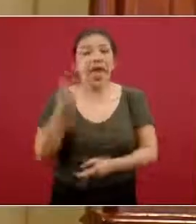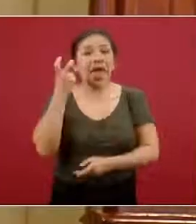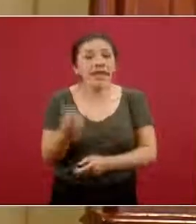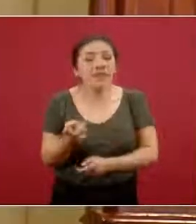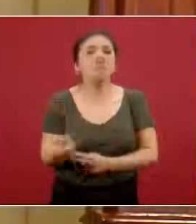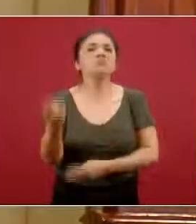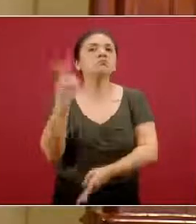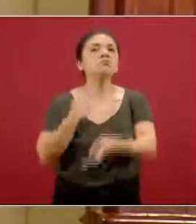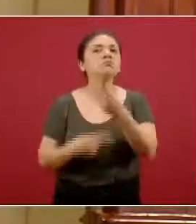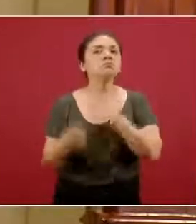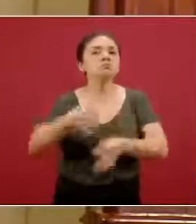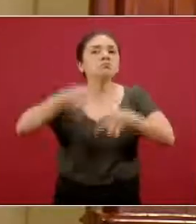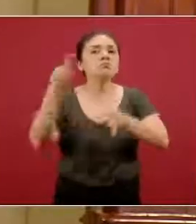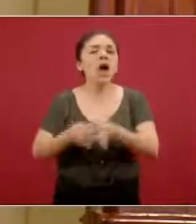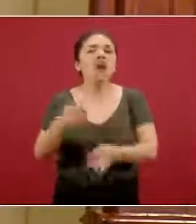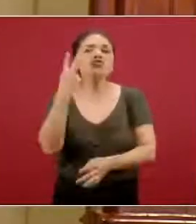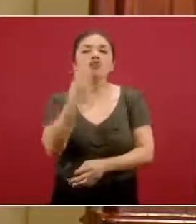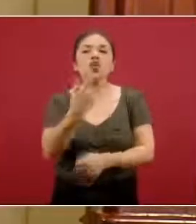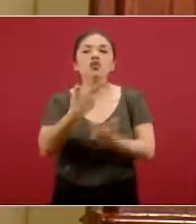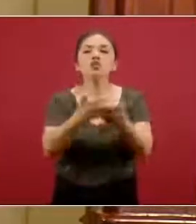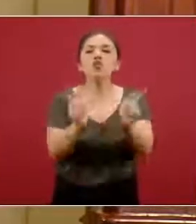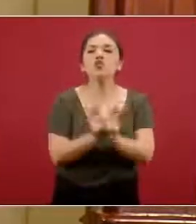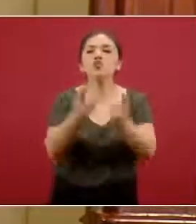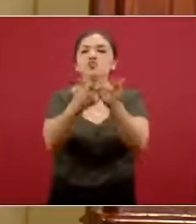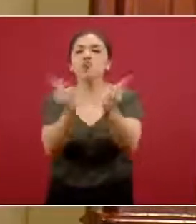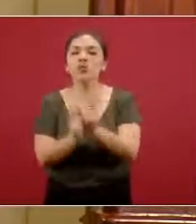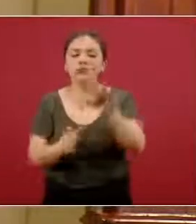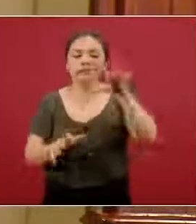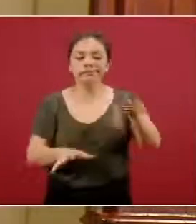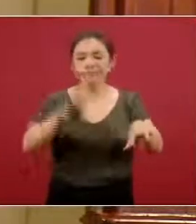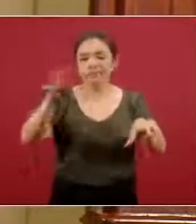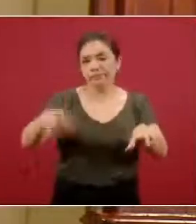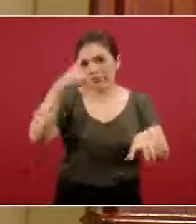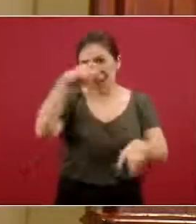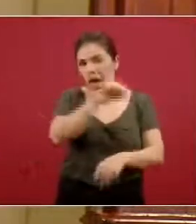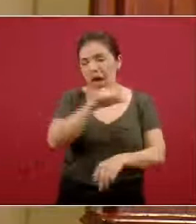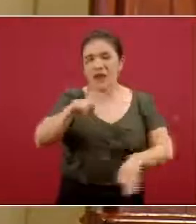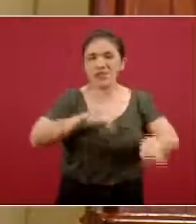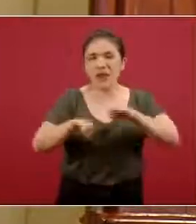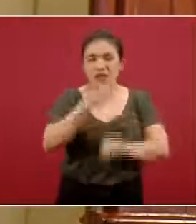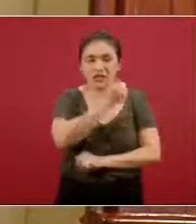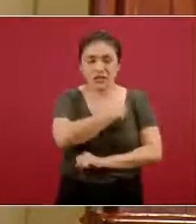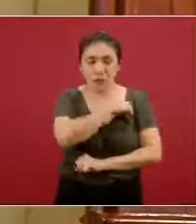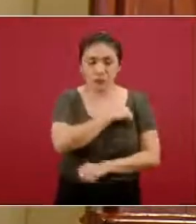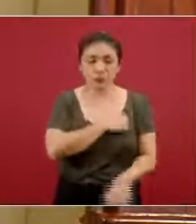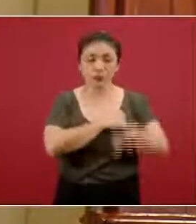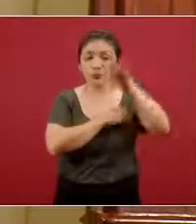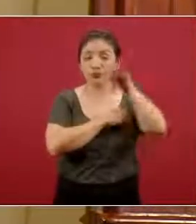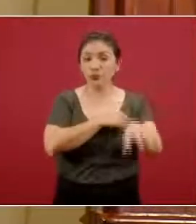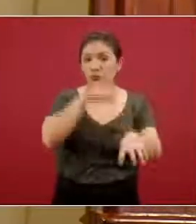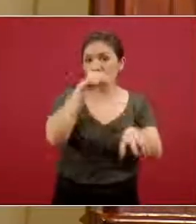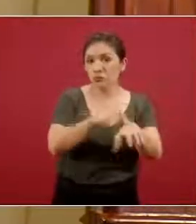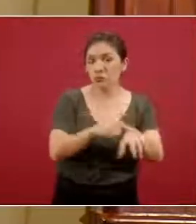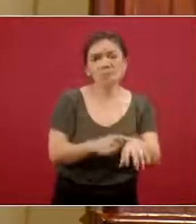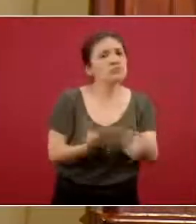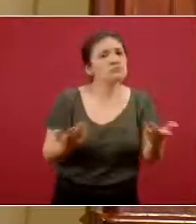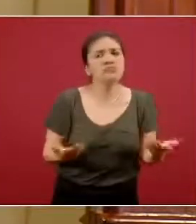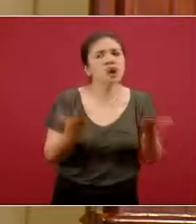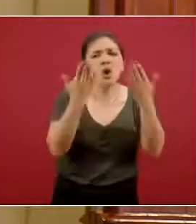generó prácticamente 2 grupos de profesionales de la salud. Aquellos que por no pertenecer a un